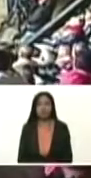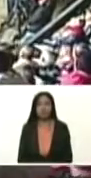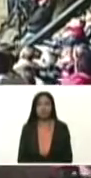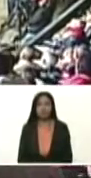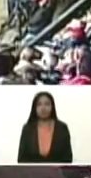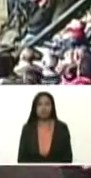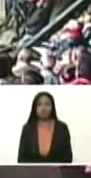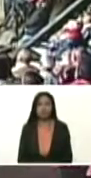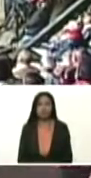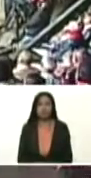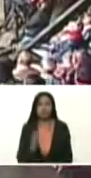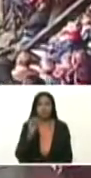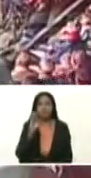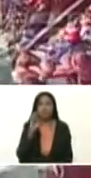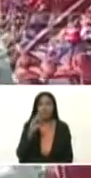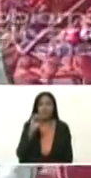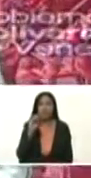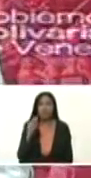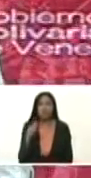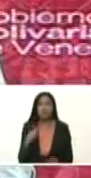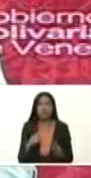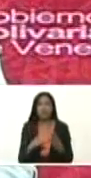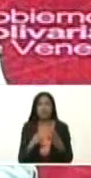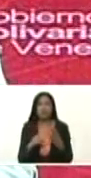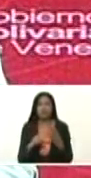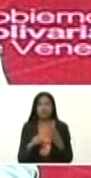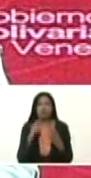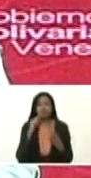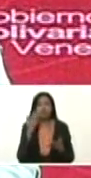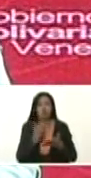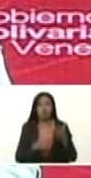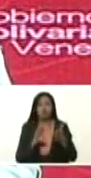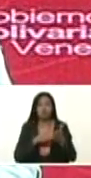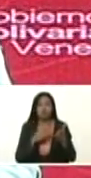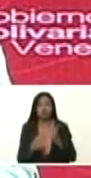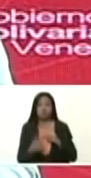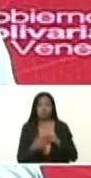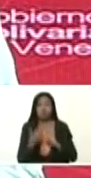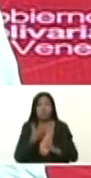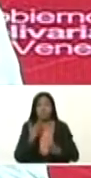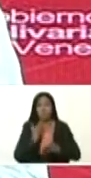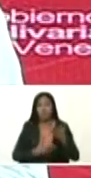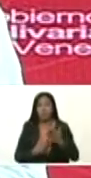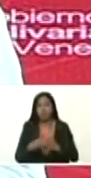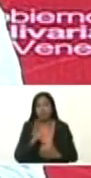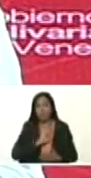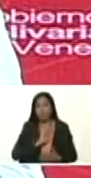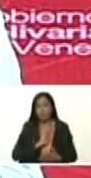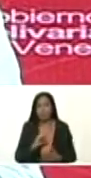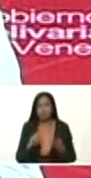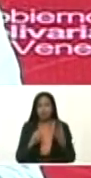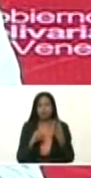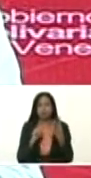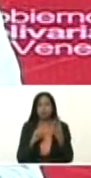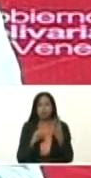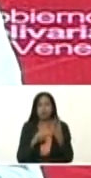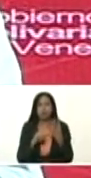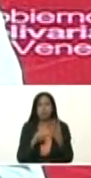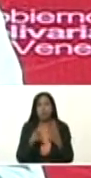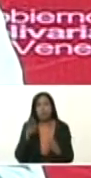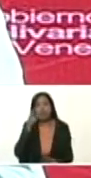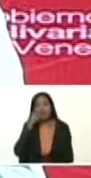Marian Nis Granado. Y en cuarto lugar, es el esquema que propongo. En cuarto lugar, la